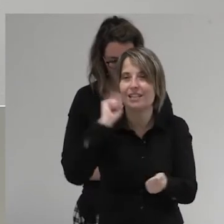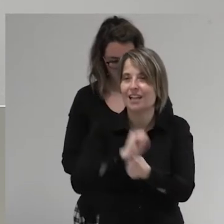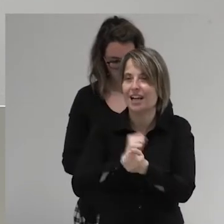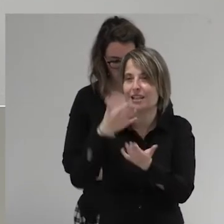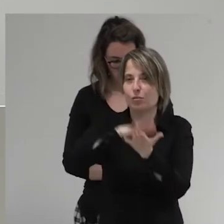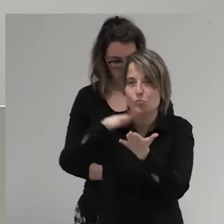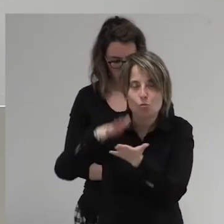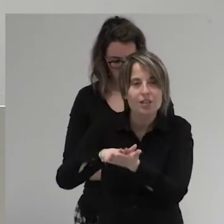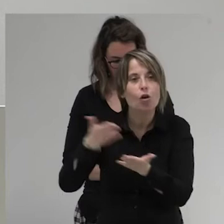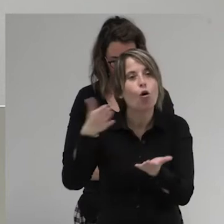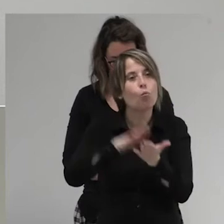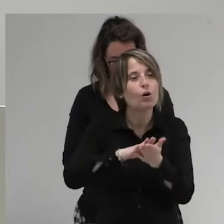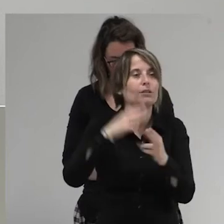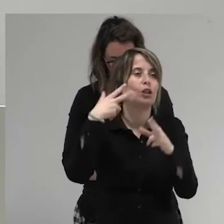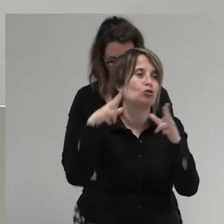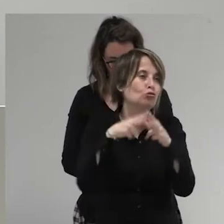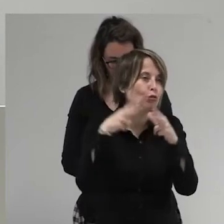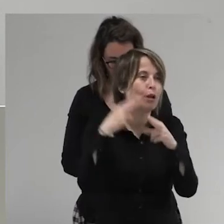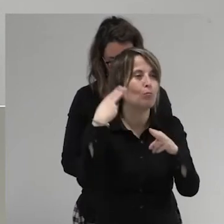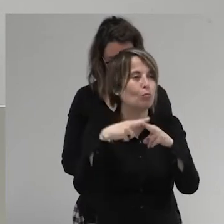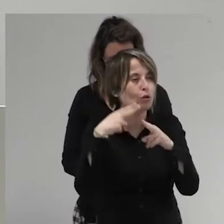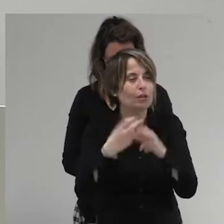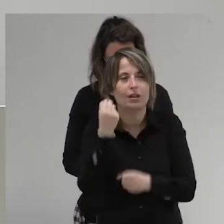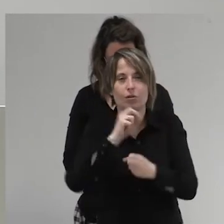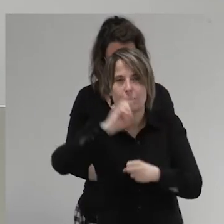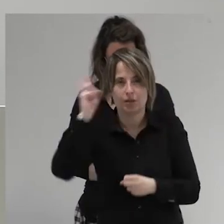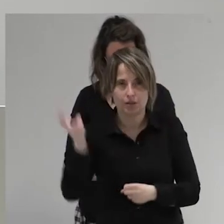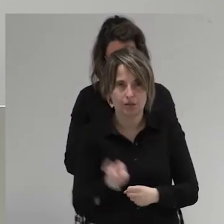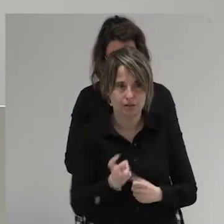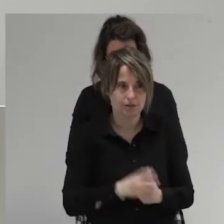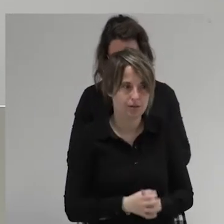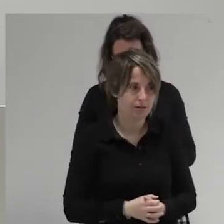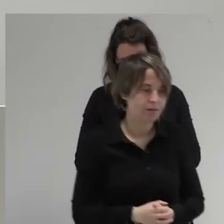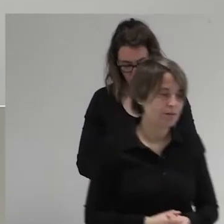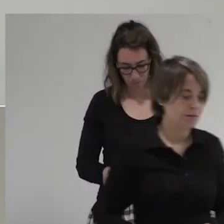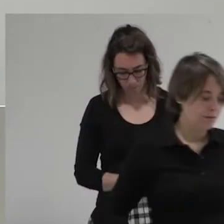y muerte social, política y económica, etcétera, etcétera, ¿no?